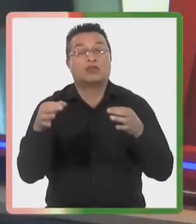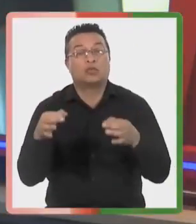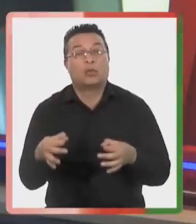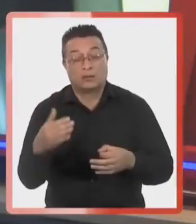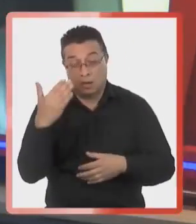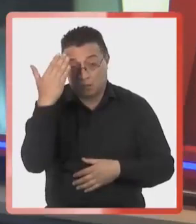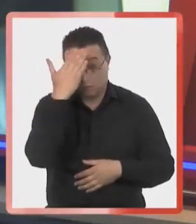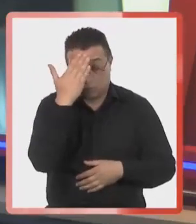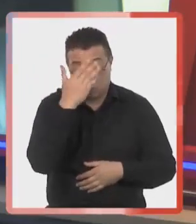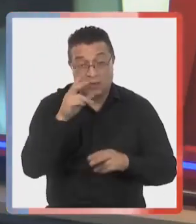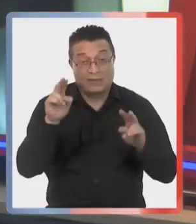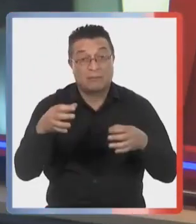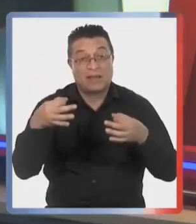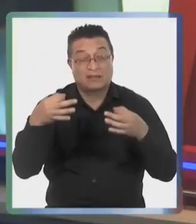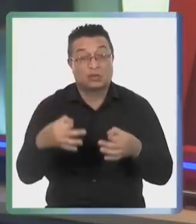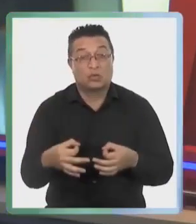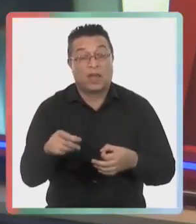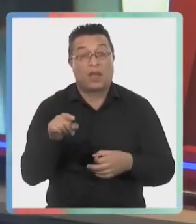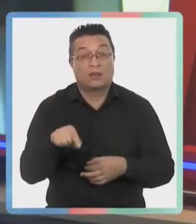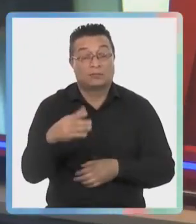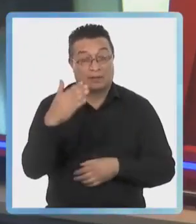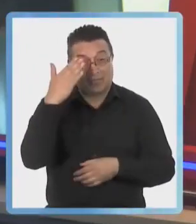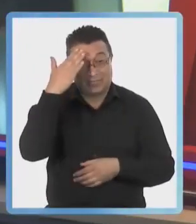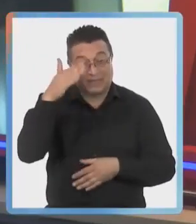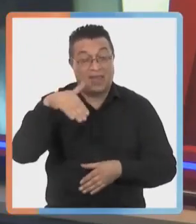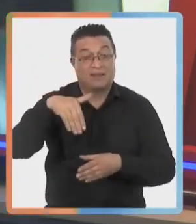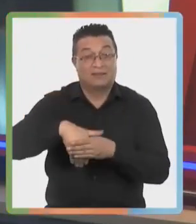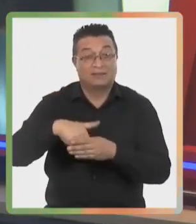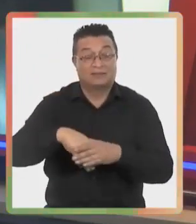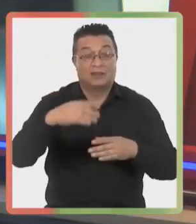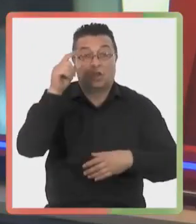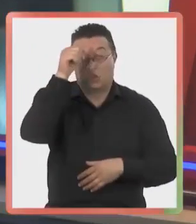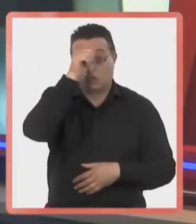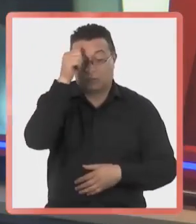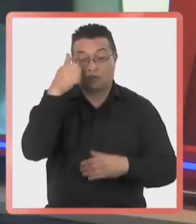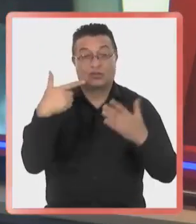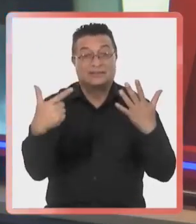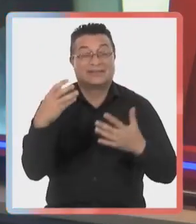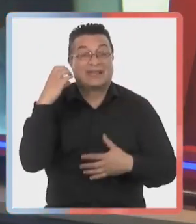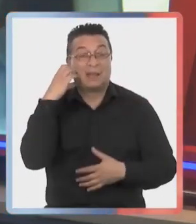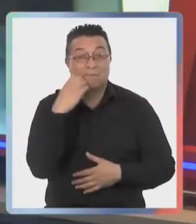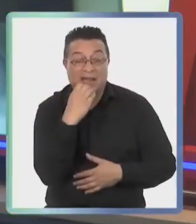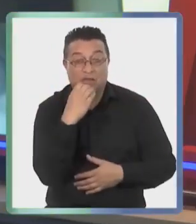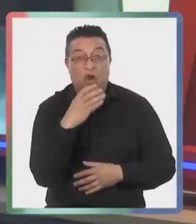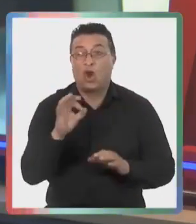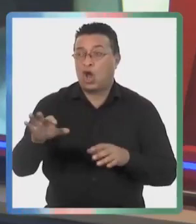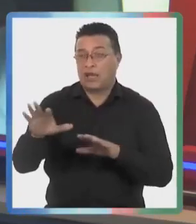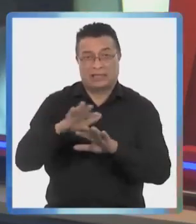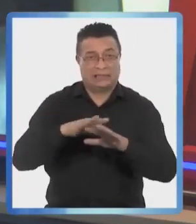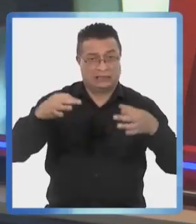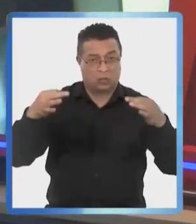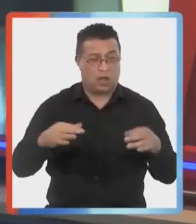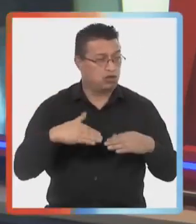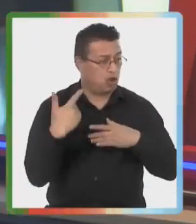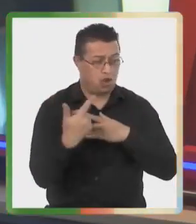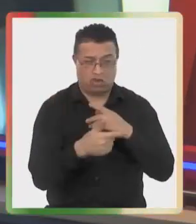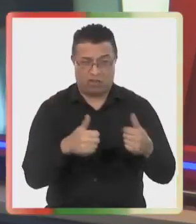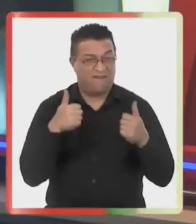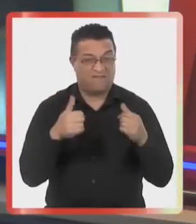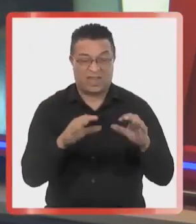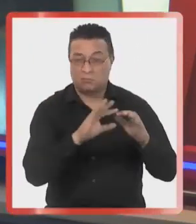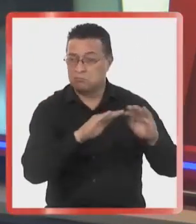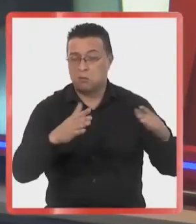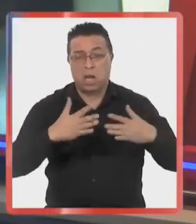seguridad? ¿Le preocupa un poco la seguridad de la jornada electoral ese domingo 7 de mayo? ¿O cree que están dadas las condiciones para que todo se desarrolle